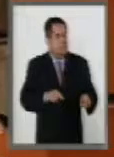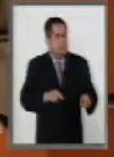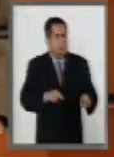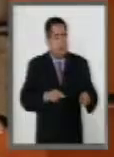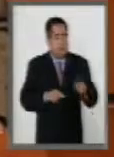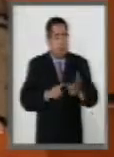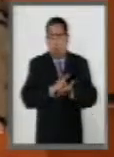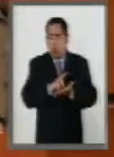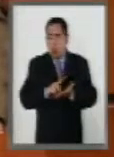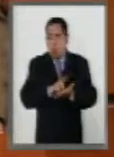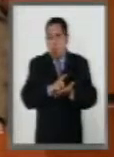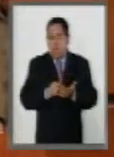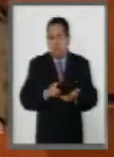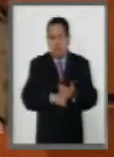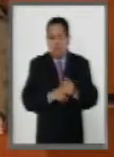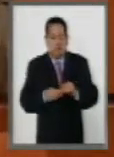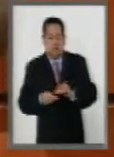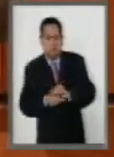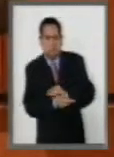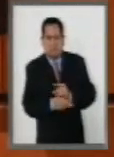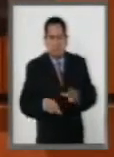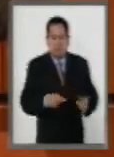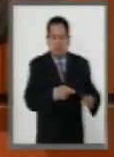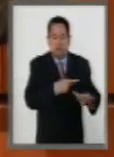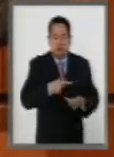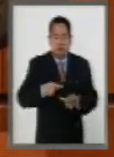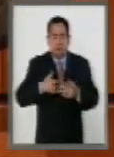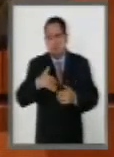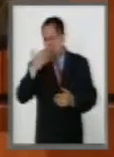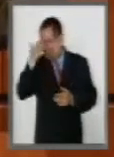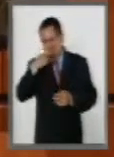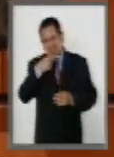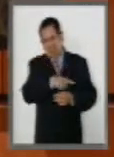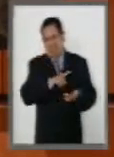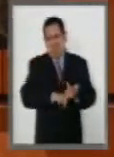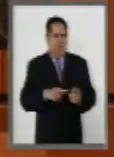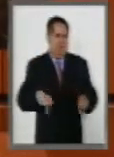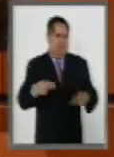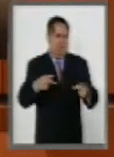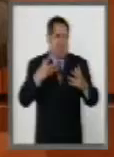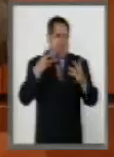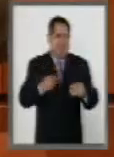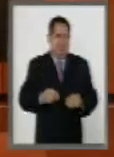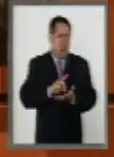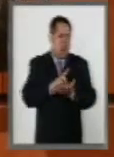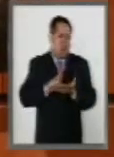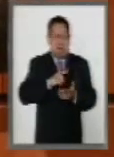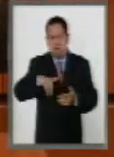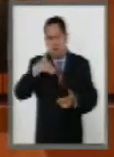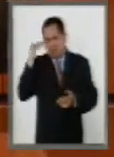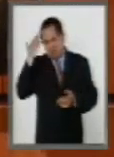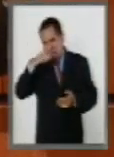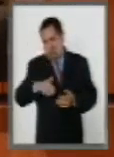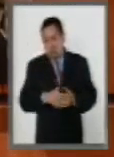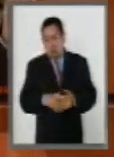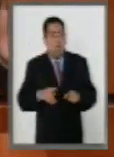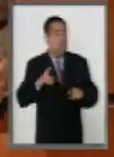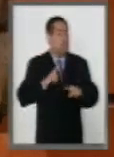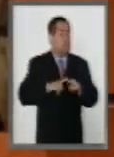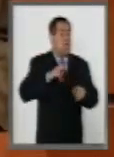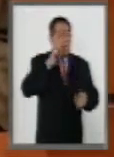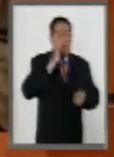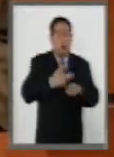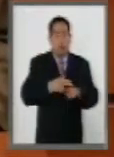de estupefacientes. Todo mundo sabe que ahí se vende drogas, pero los responsables